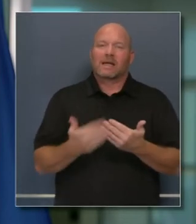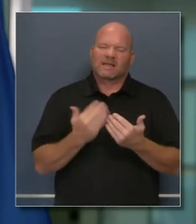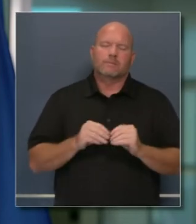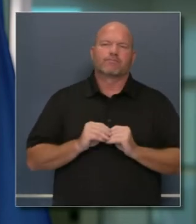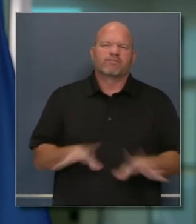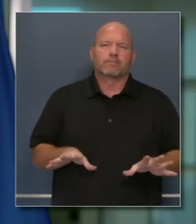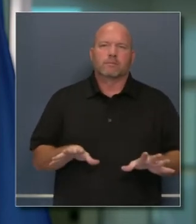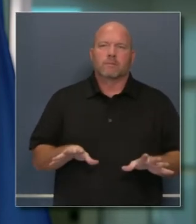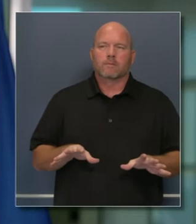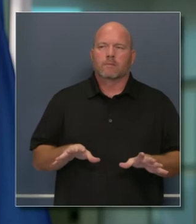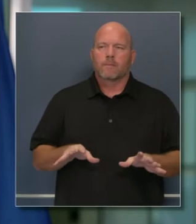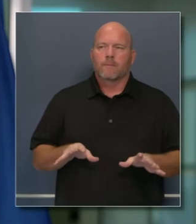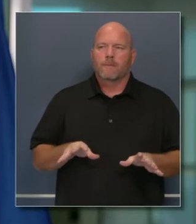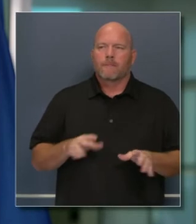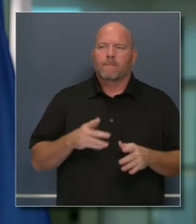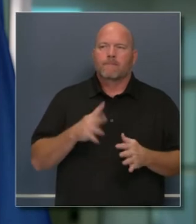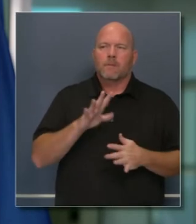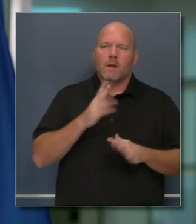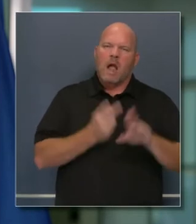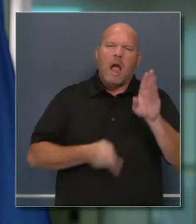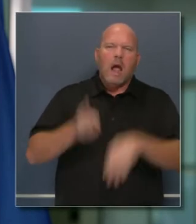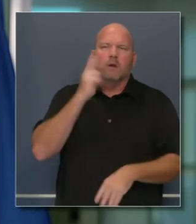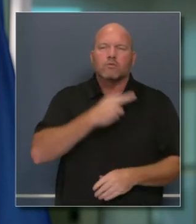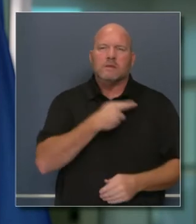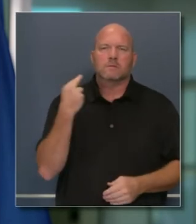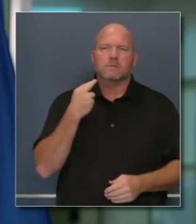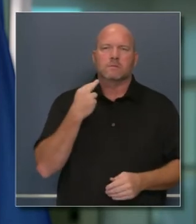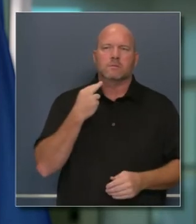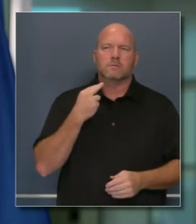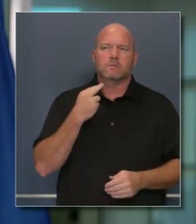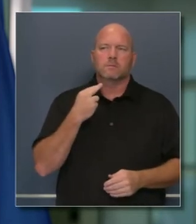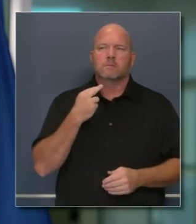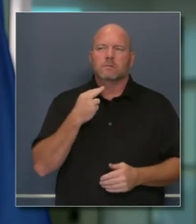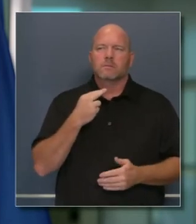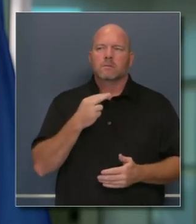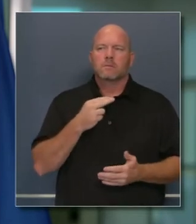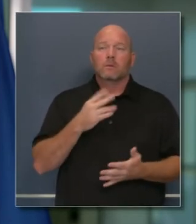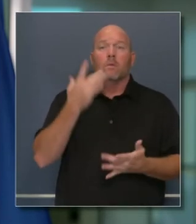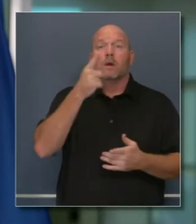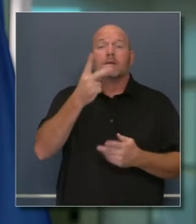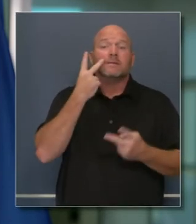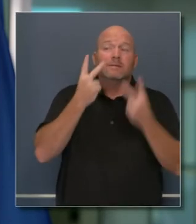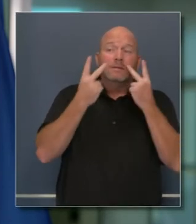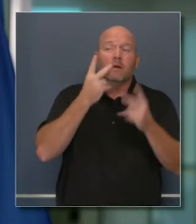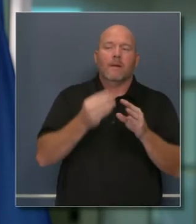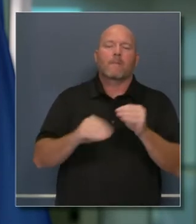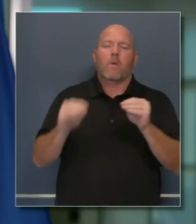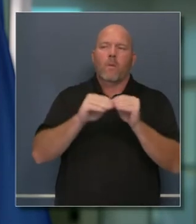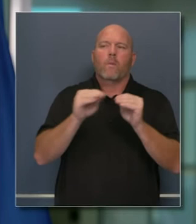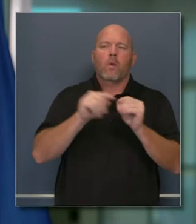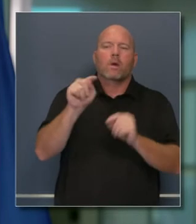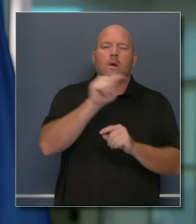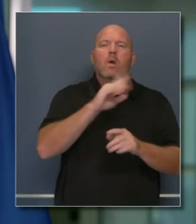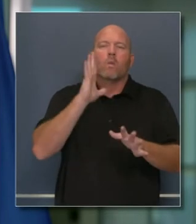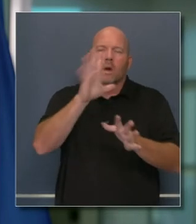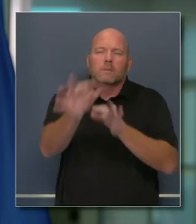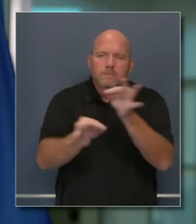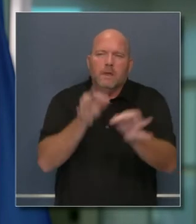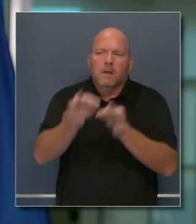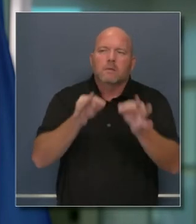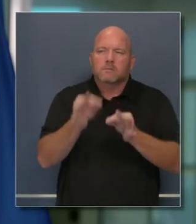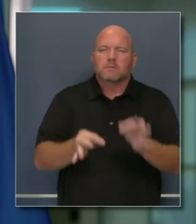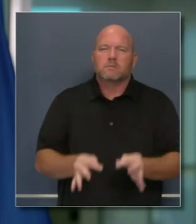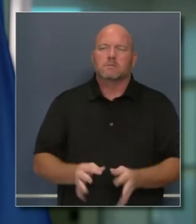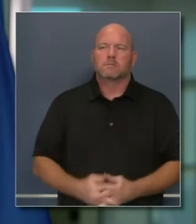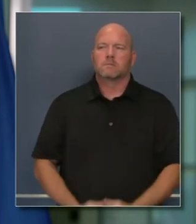más cerca unos a otros físicamente. Y es por eso que verán ustedes más y más anuncios y pautas sobre lo que deben y